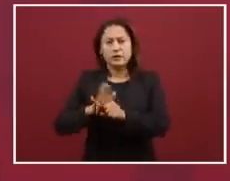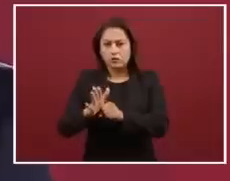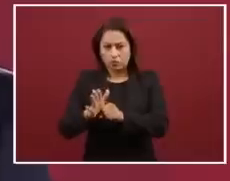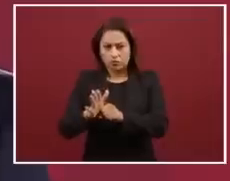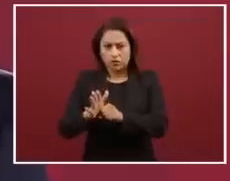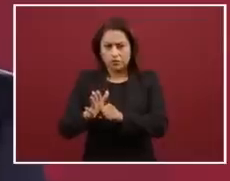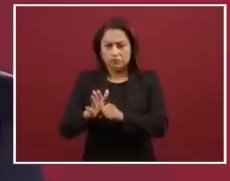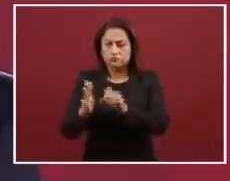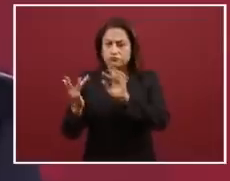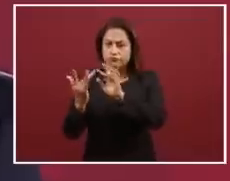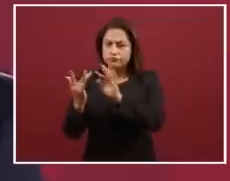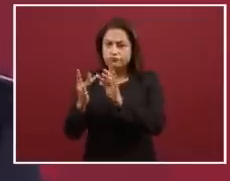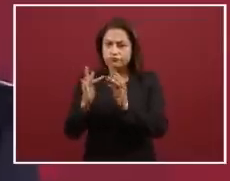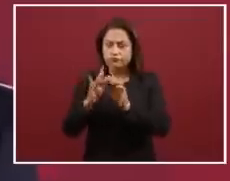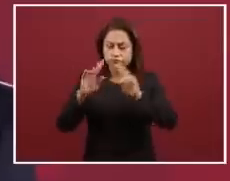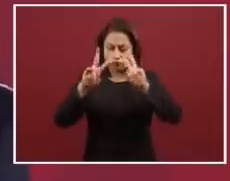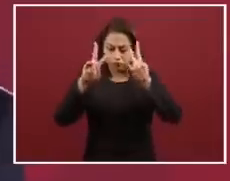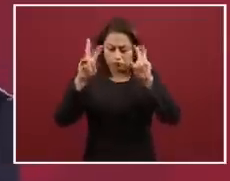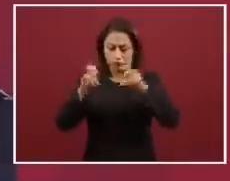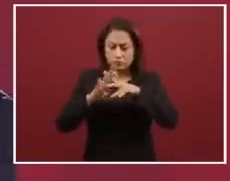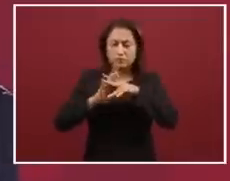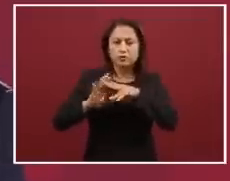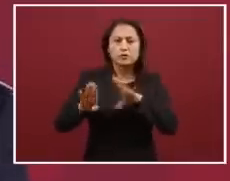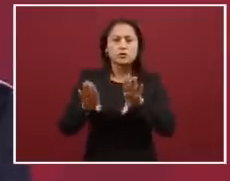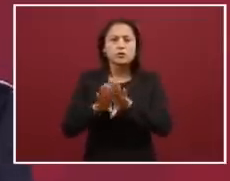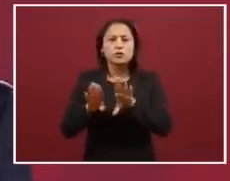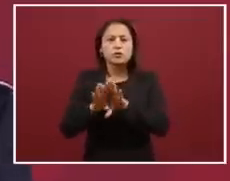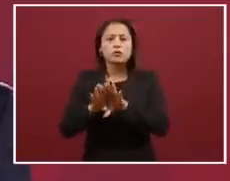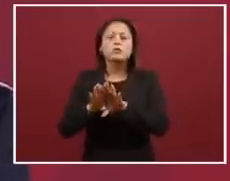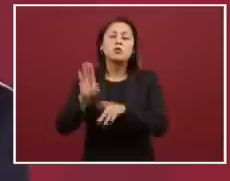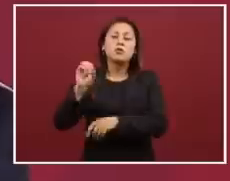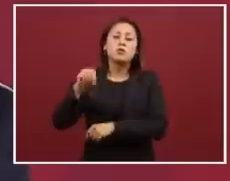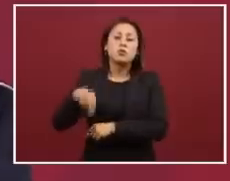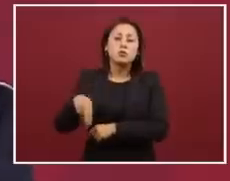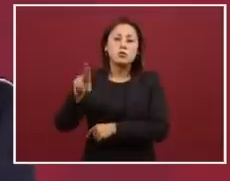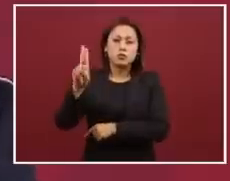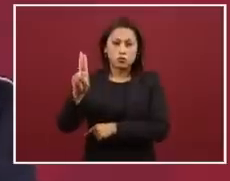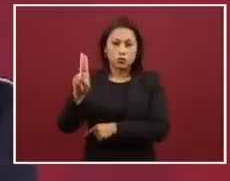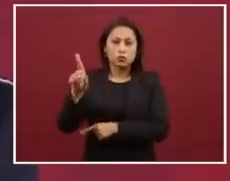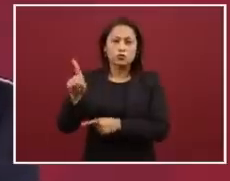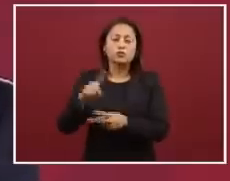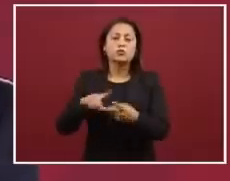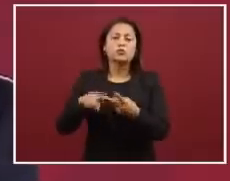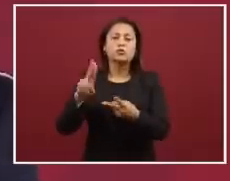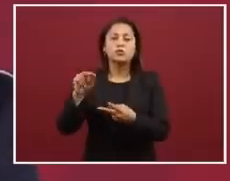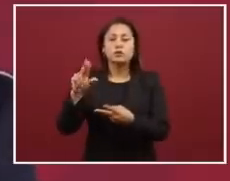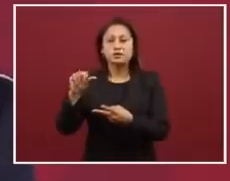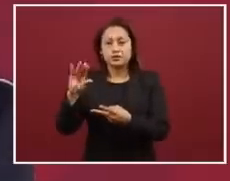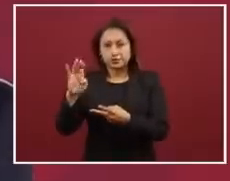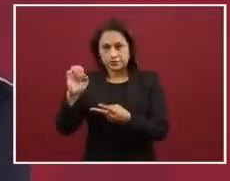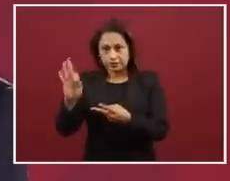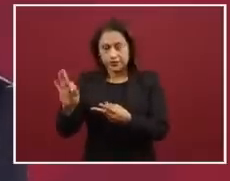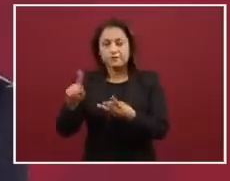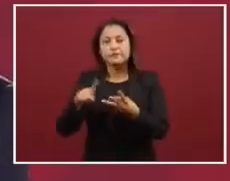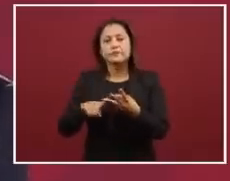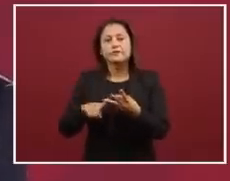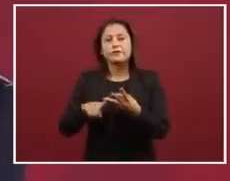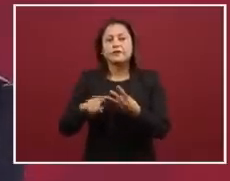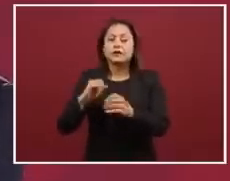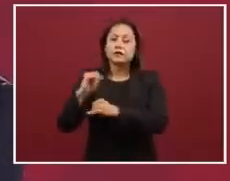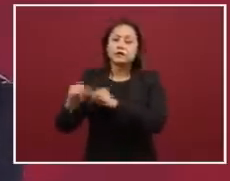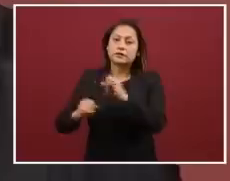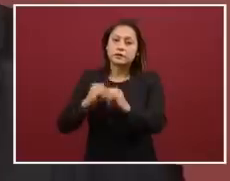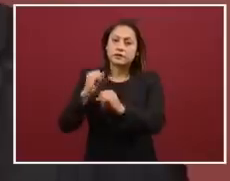de gestión migratoria. Organización de Naciones Unidas es ACNUR, UNICEF, Organización Internacional